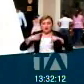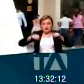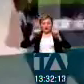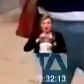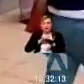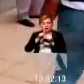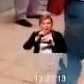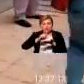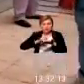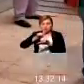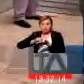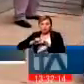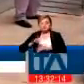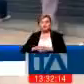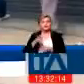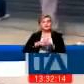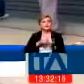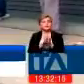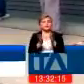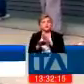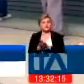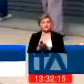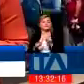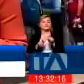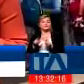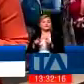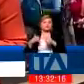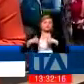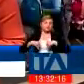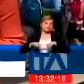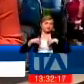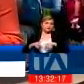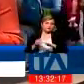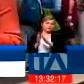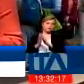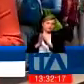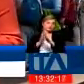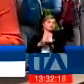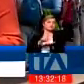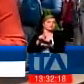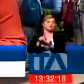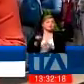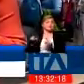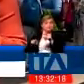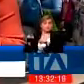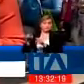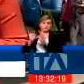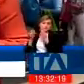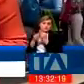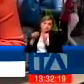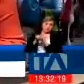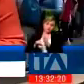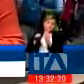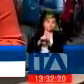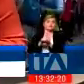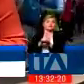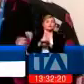se firmaron. Y en lo que va de noviembre, el flujo ha continuado. Y es que incluso se han hecho descuentos para quienes opten por